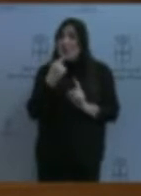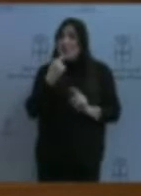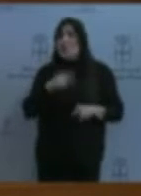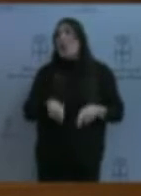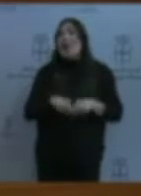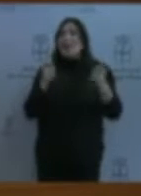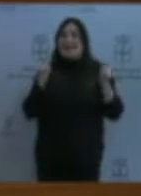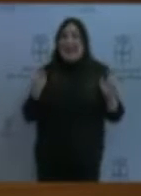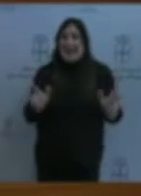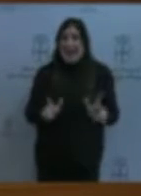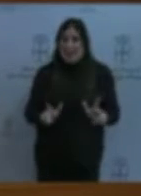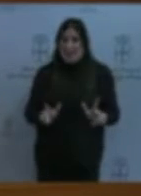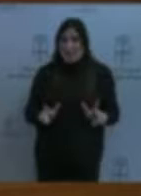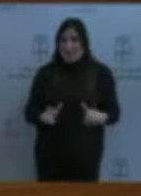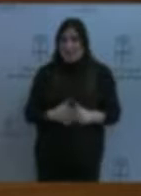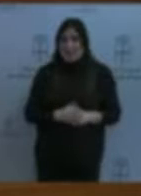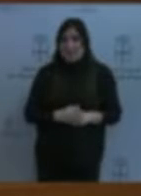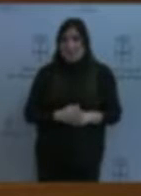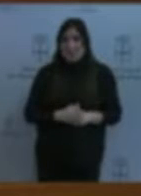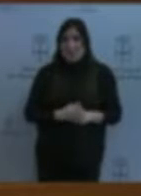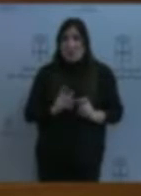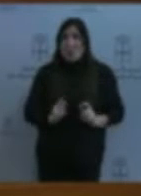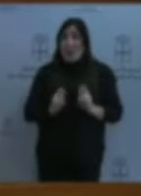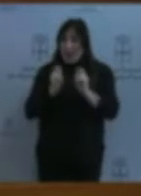Se adjudicó en marzo de 2018.